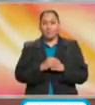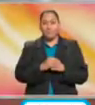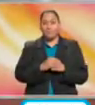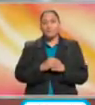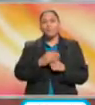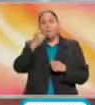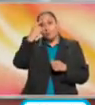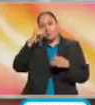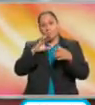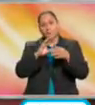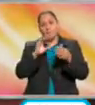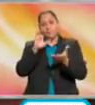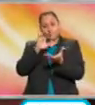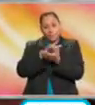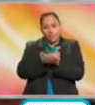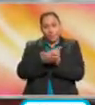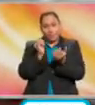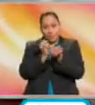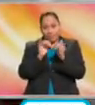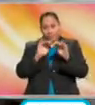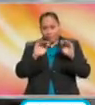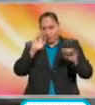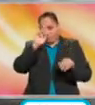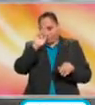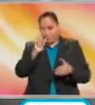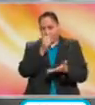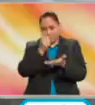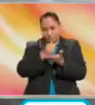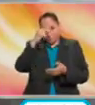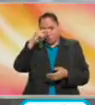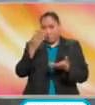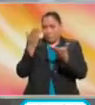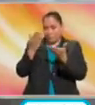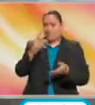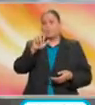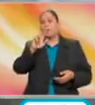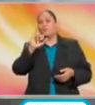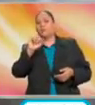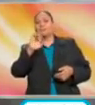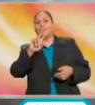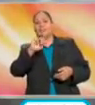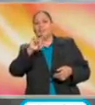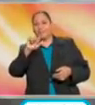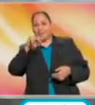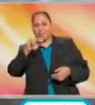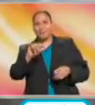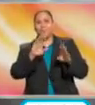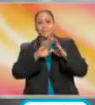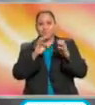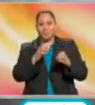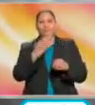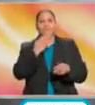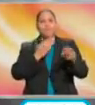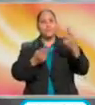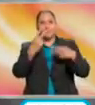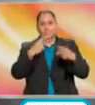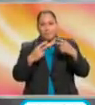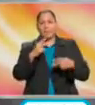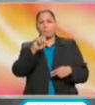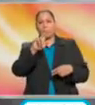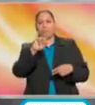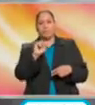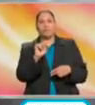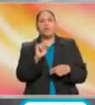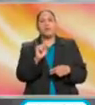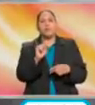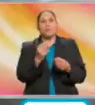Y bueno, para hablarnos de los matrimonios igualitarios dentro de la Ciudad de México, pues está con nosotros Luis Villano. ¿Cómo estás? Bien, muchas Bienvenido, gracias. Luis. Buenos días. Sí,